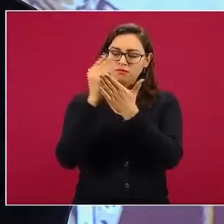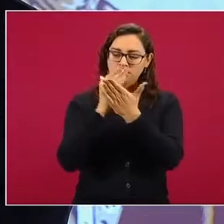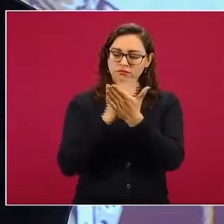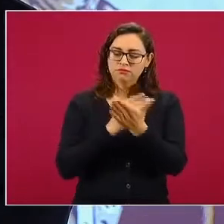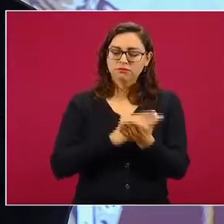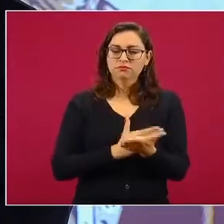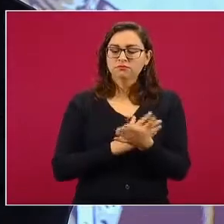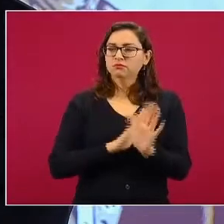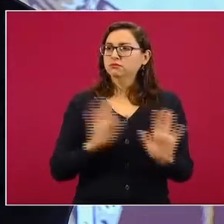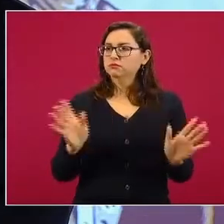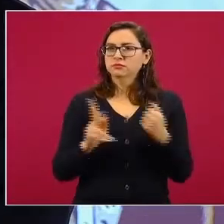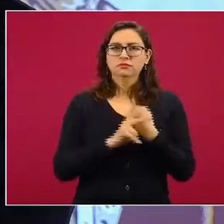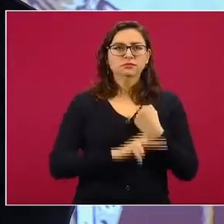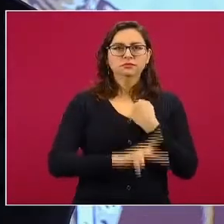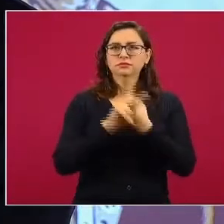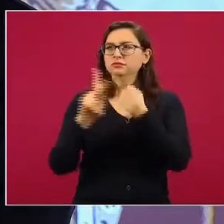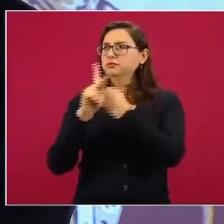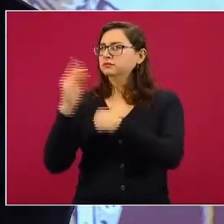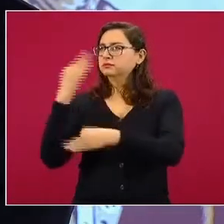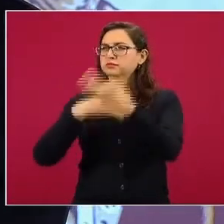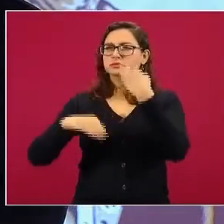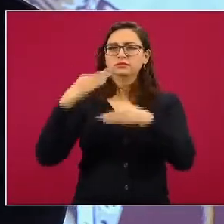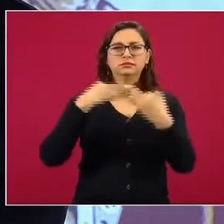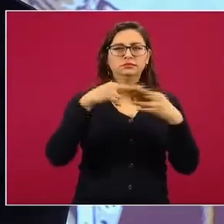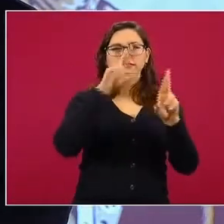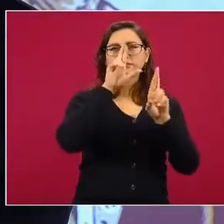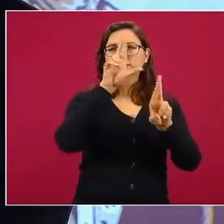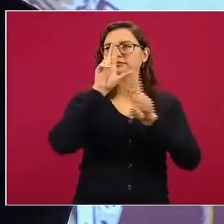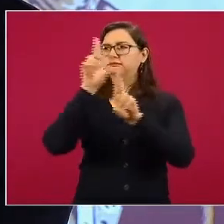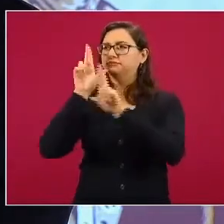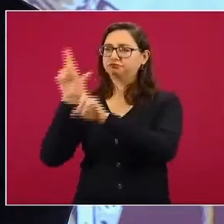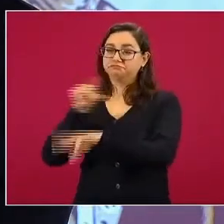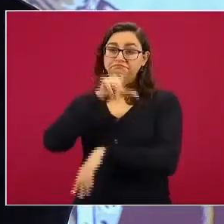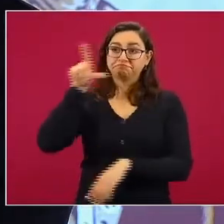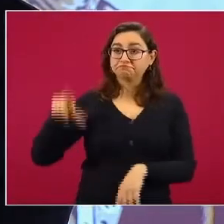a todos los pueblos, a todos los gobiernos